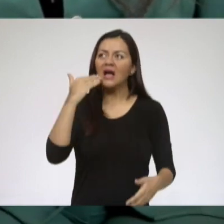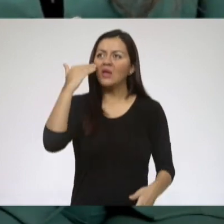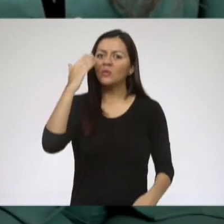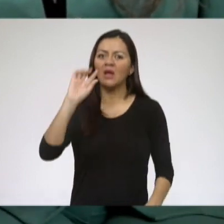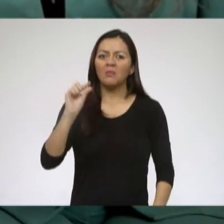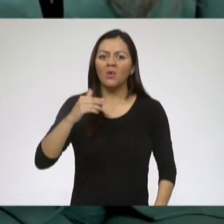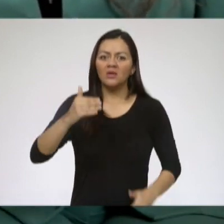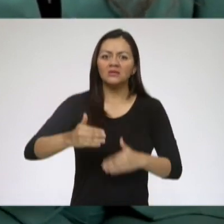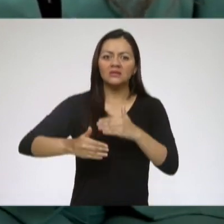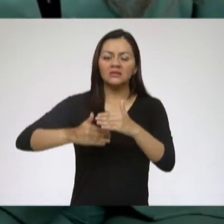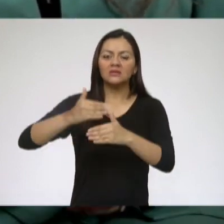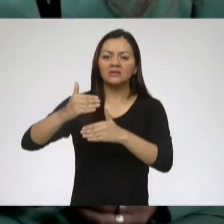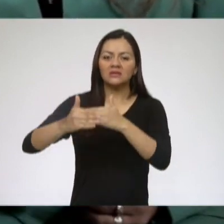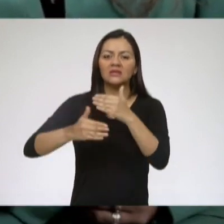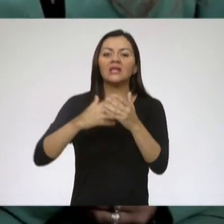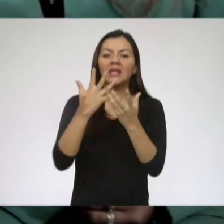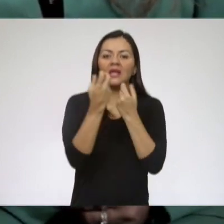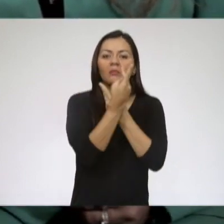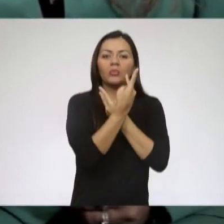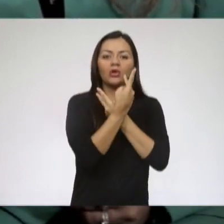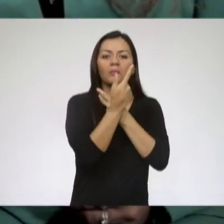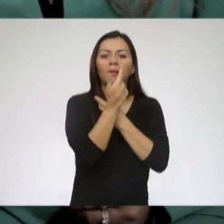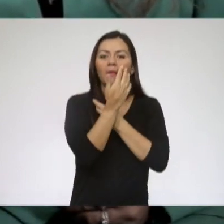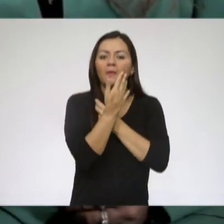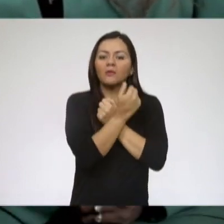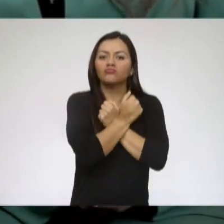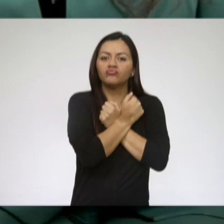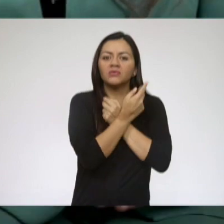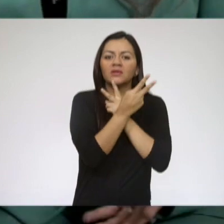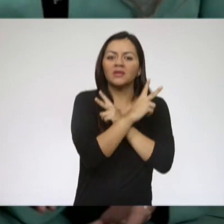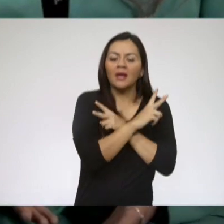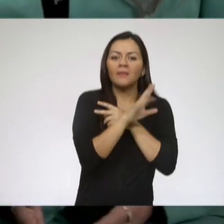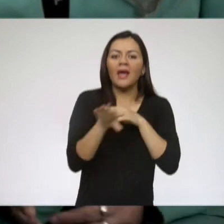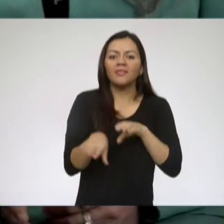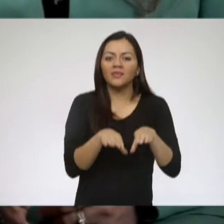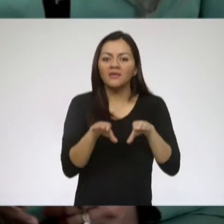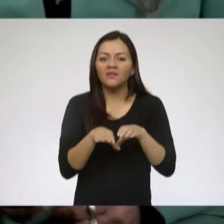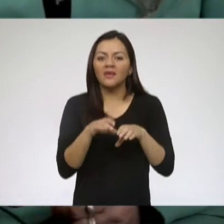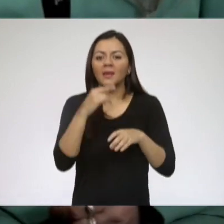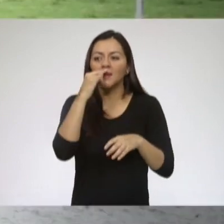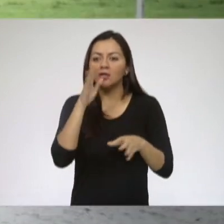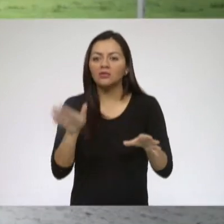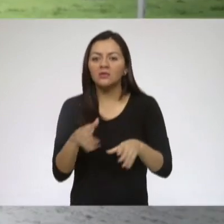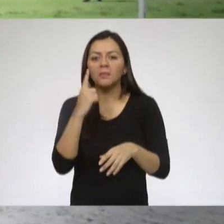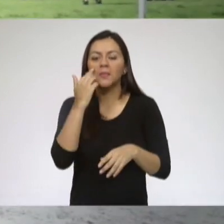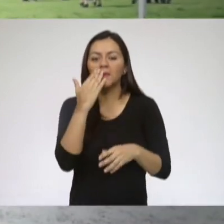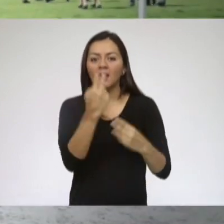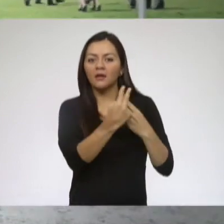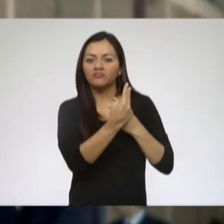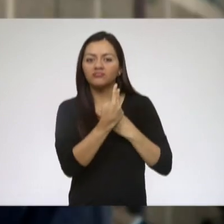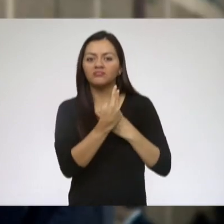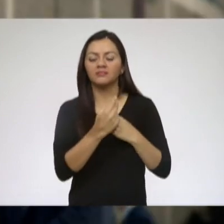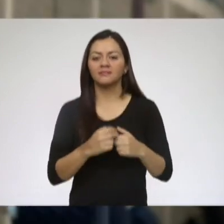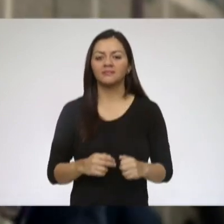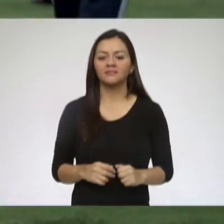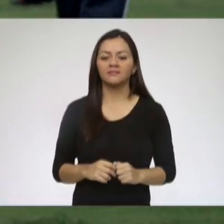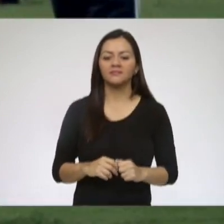y desea sentirse protegido por sus padres o en sus actividades infantiles, ¿no?